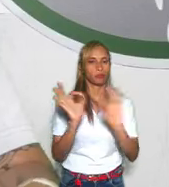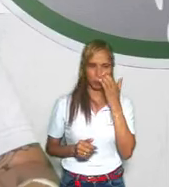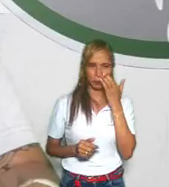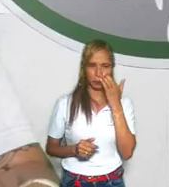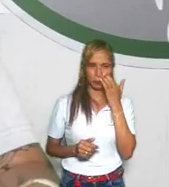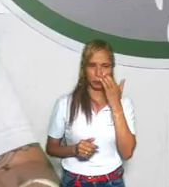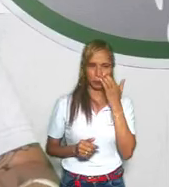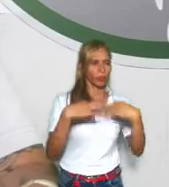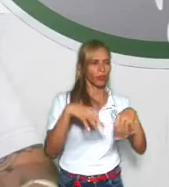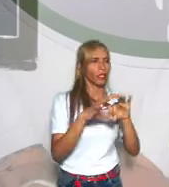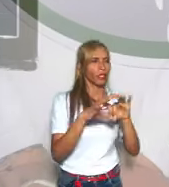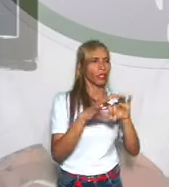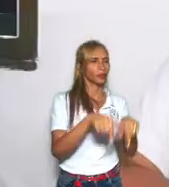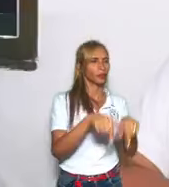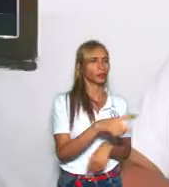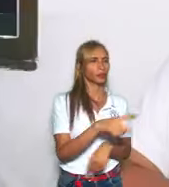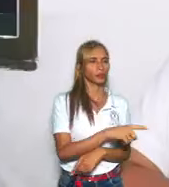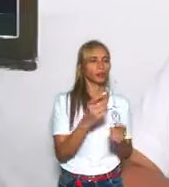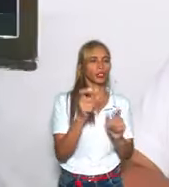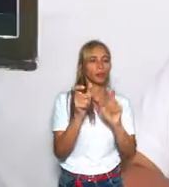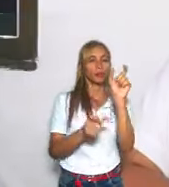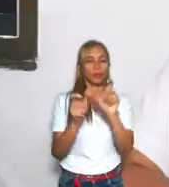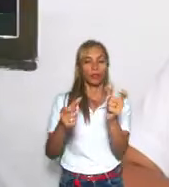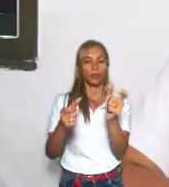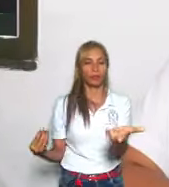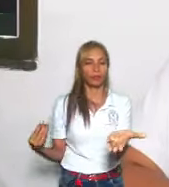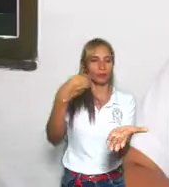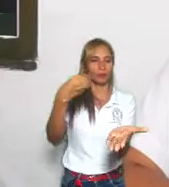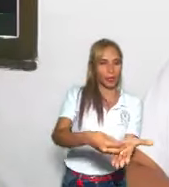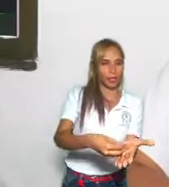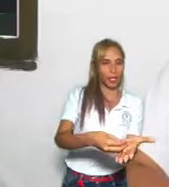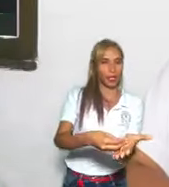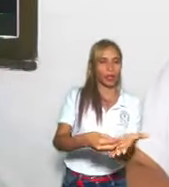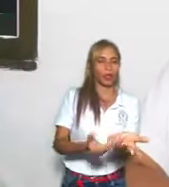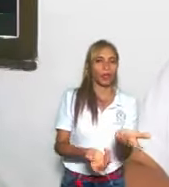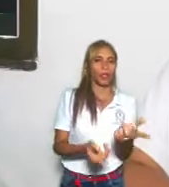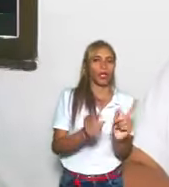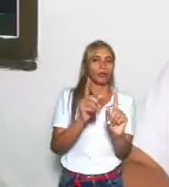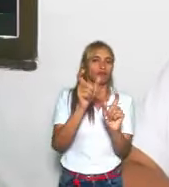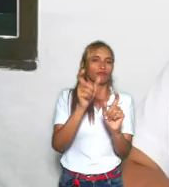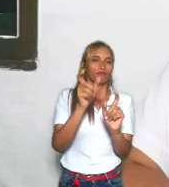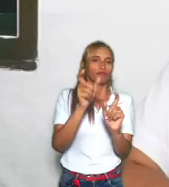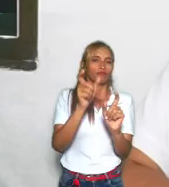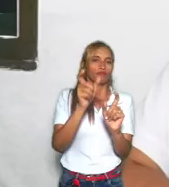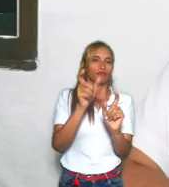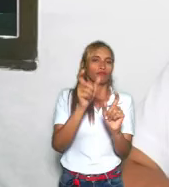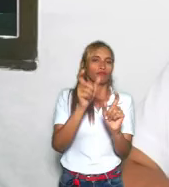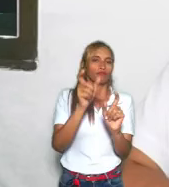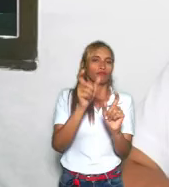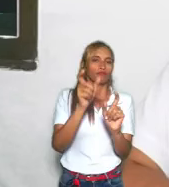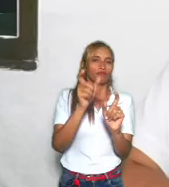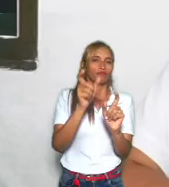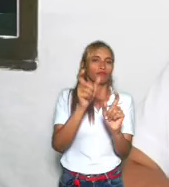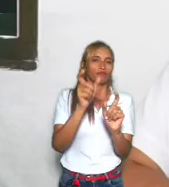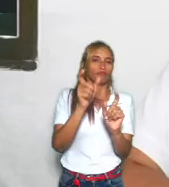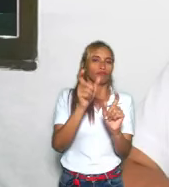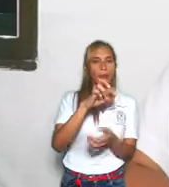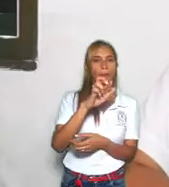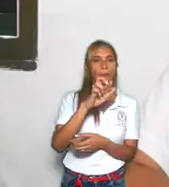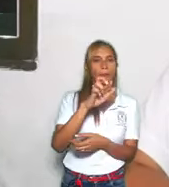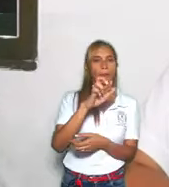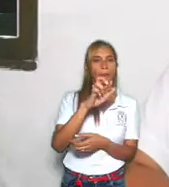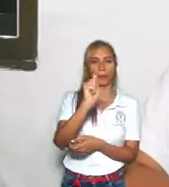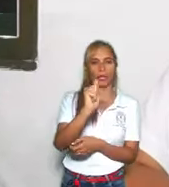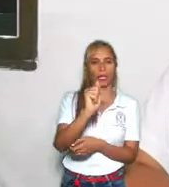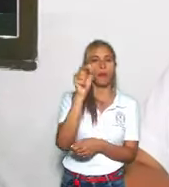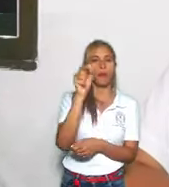posibilidades que tienen las personas para pagar su factura. Sabemos que directamente, exacto, en el PIA punto integrado de atención en el edificio